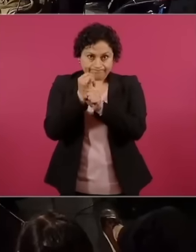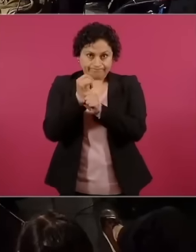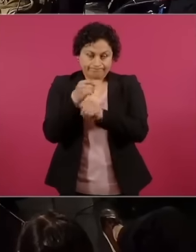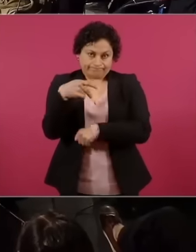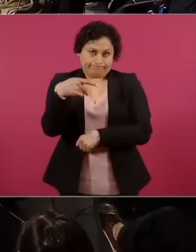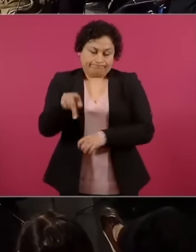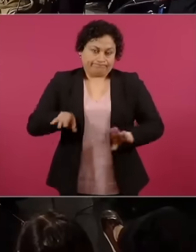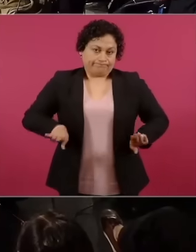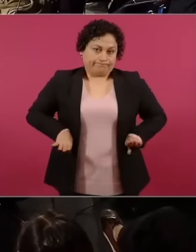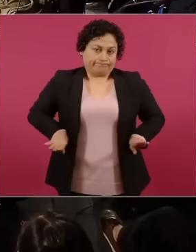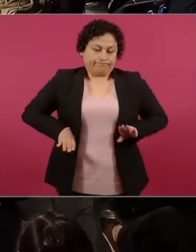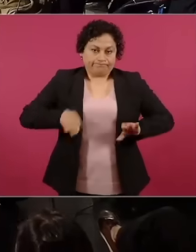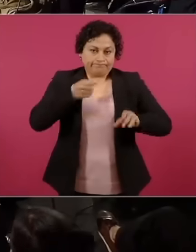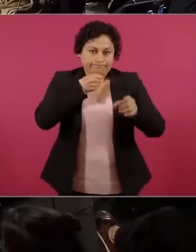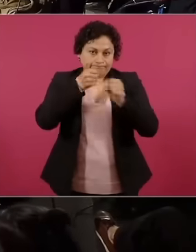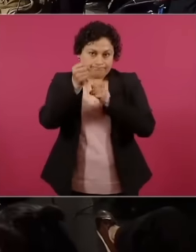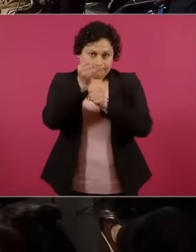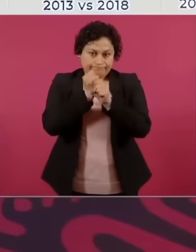no